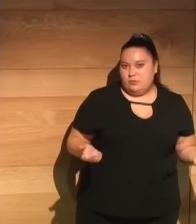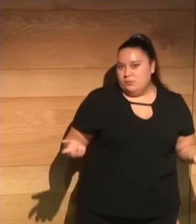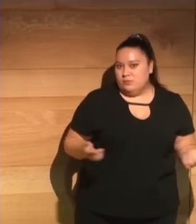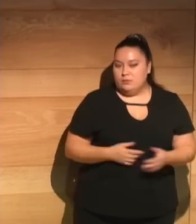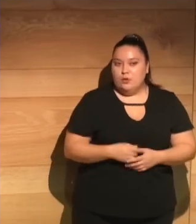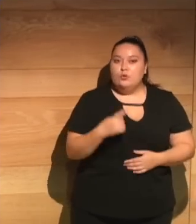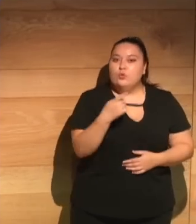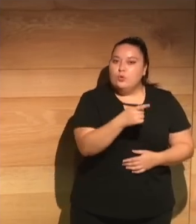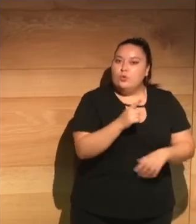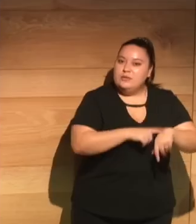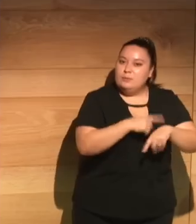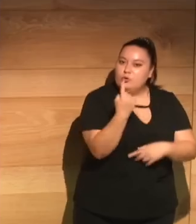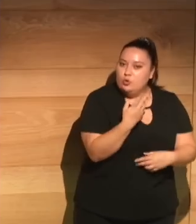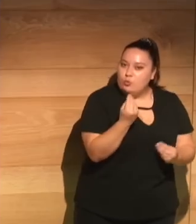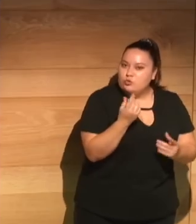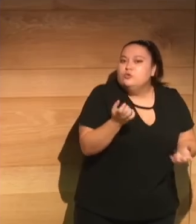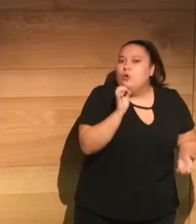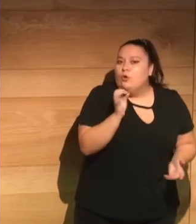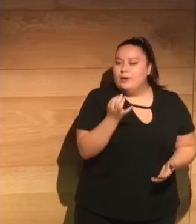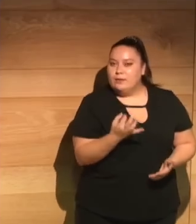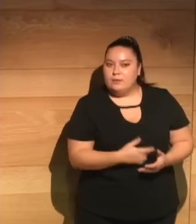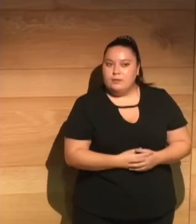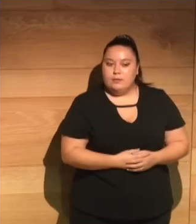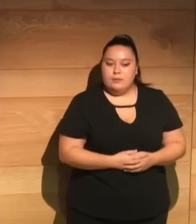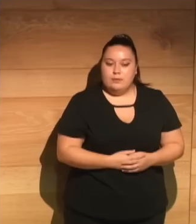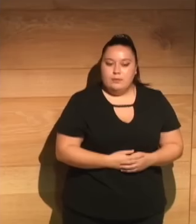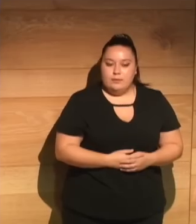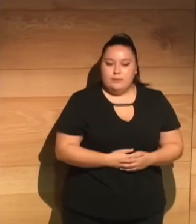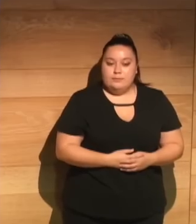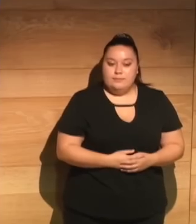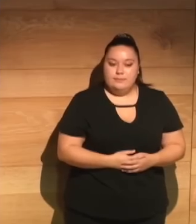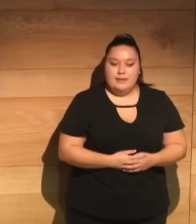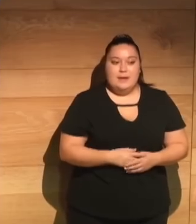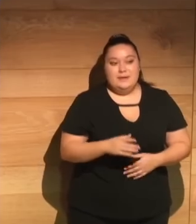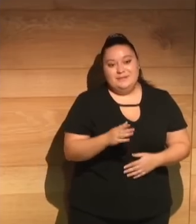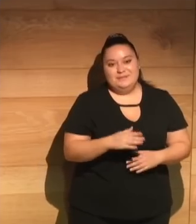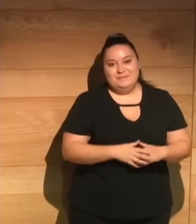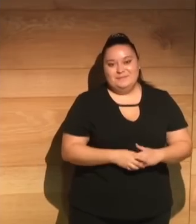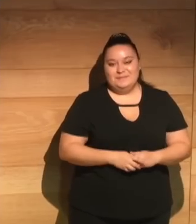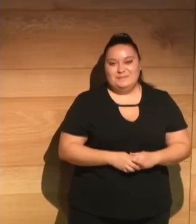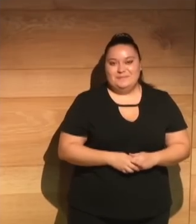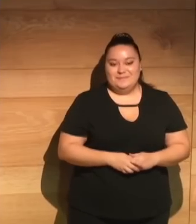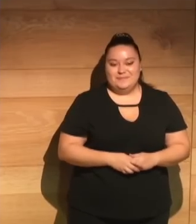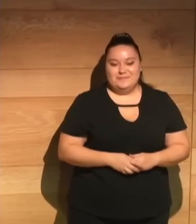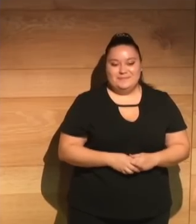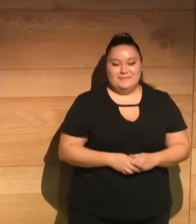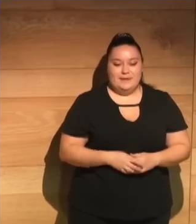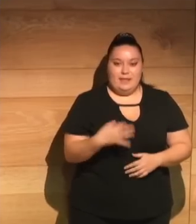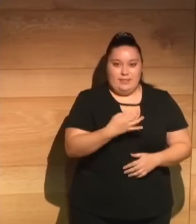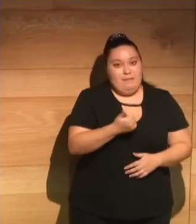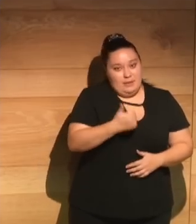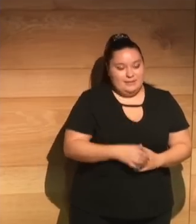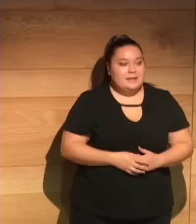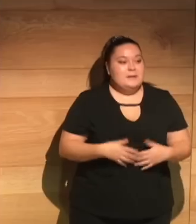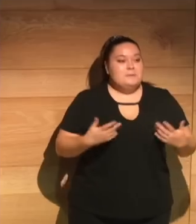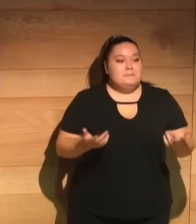Pasas poco tiempo solo, Juan, de verdad. Juan, de verdad, tío. Qué desagradable. Para el que te mereces, digo. Por favor. Que has dicho mocos, no sé qué. Qué desagradable, por Dios.